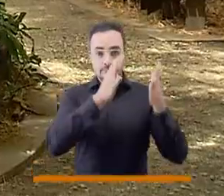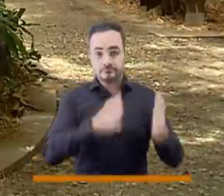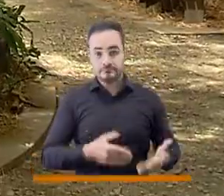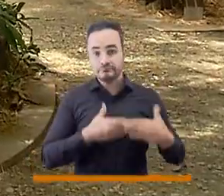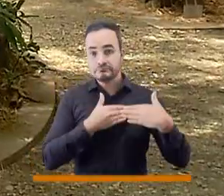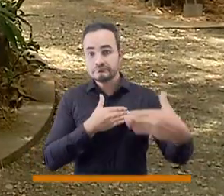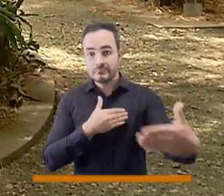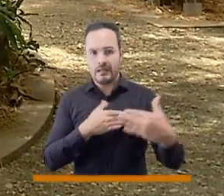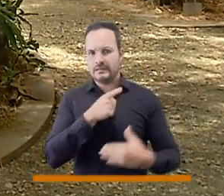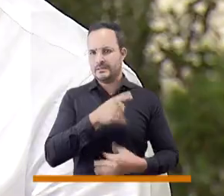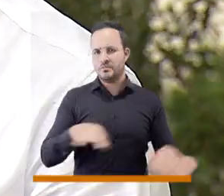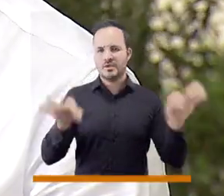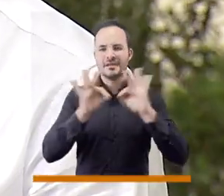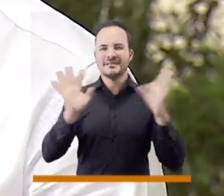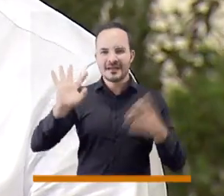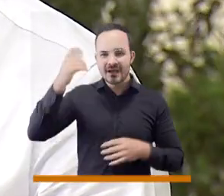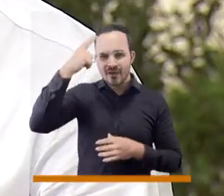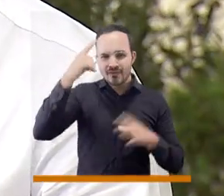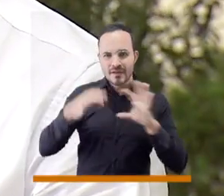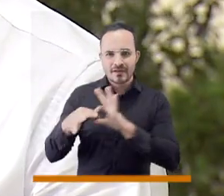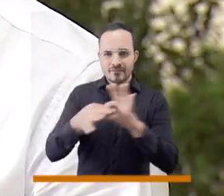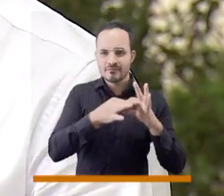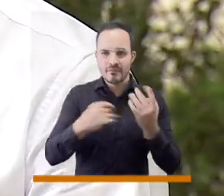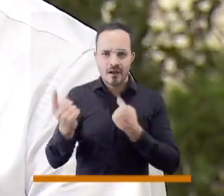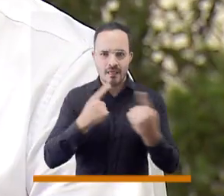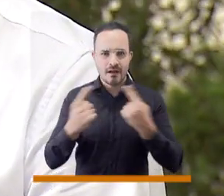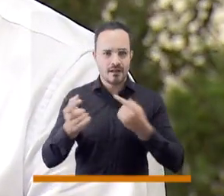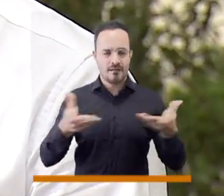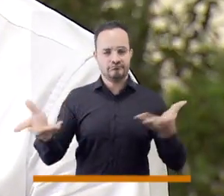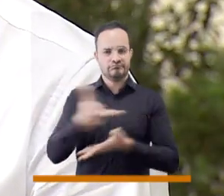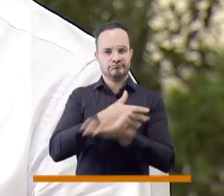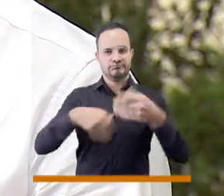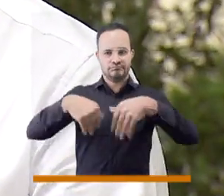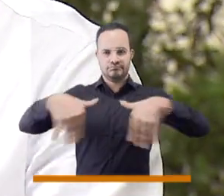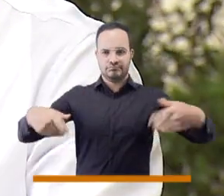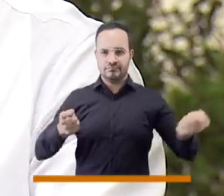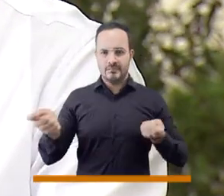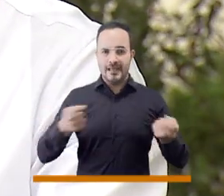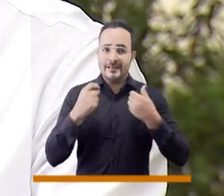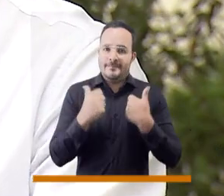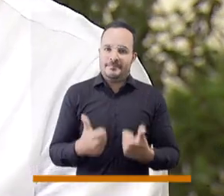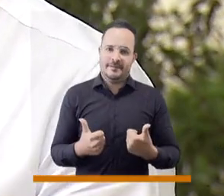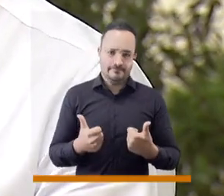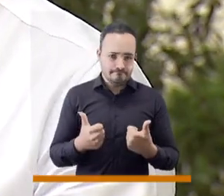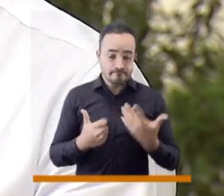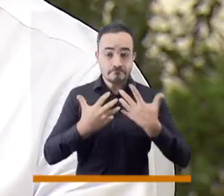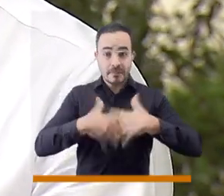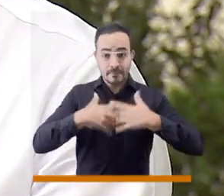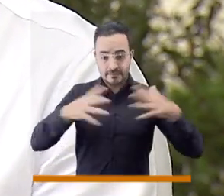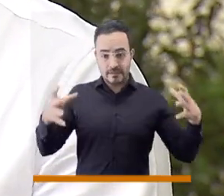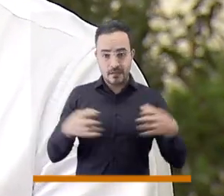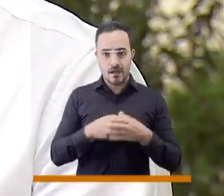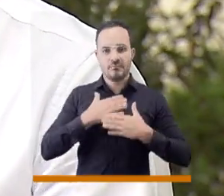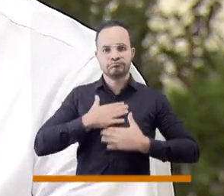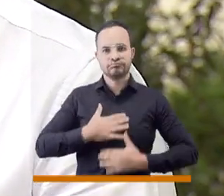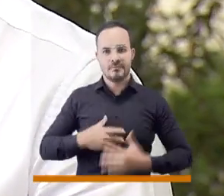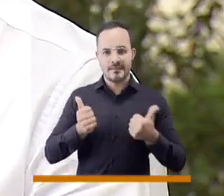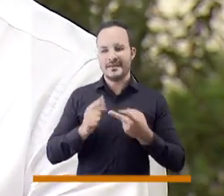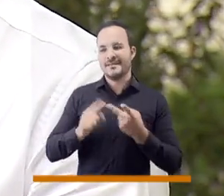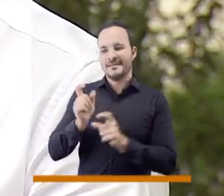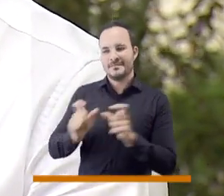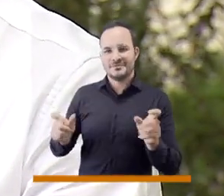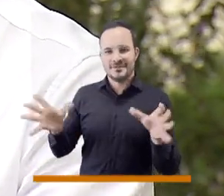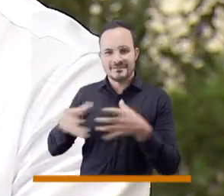llegar a restablecer el gobierno corporativo, Sebastián, de EPM, que es fundamental para el grupo empresarial, pero para el